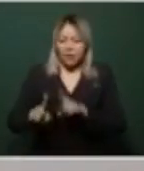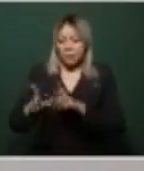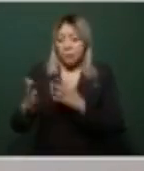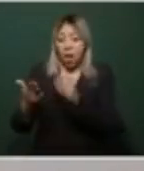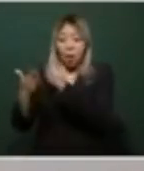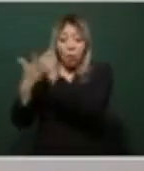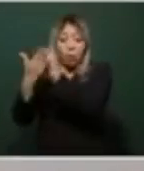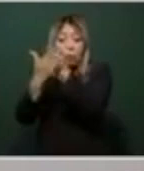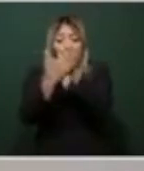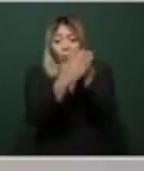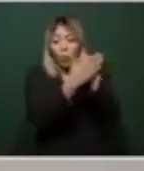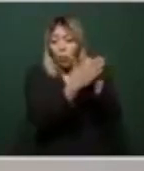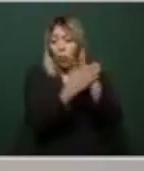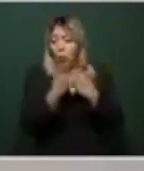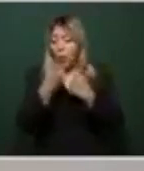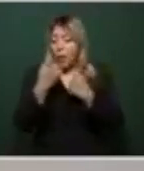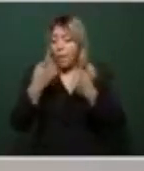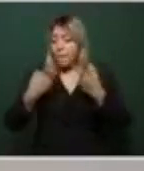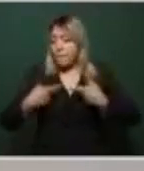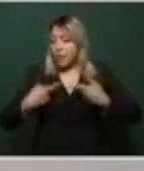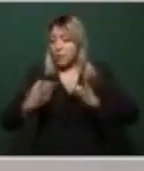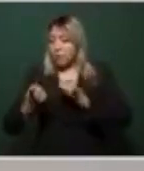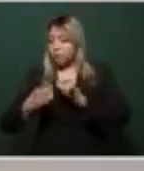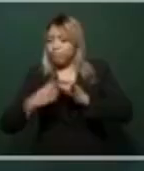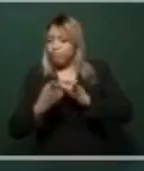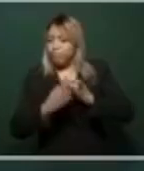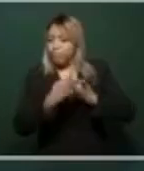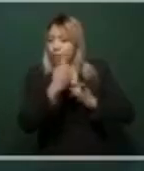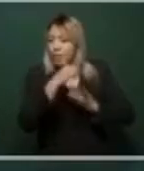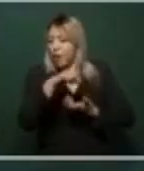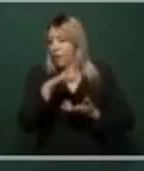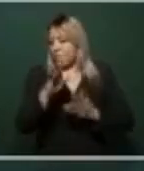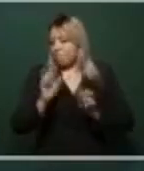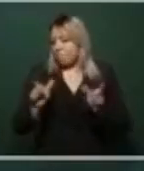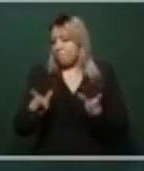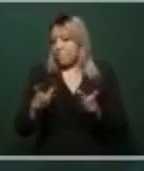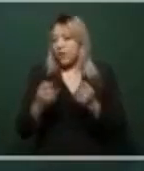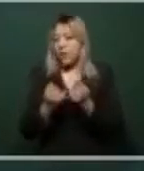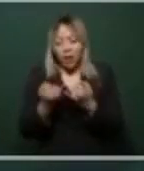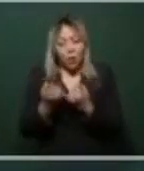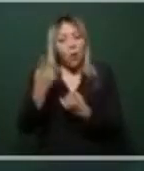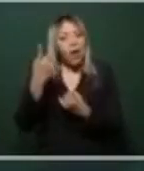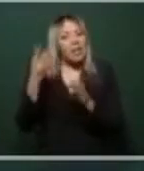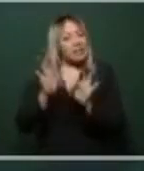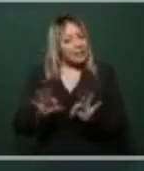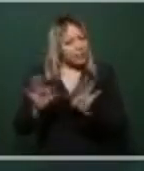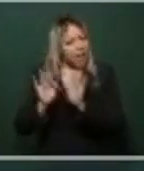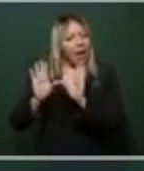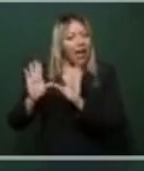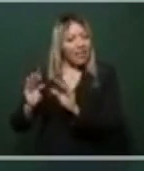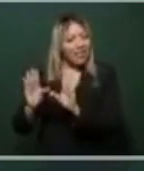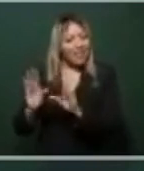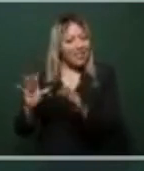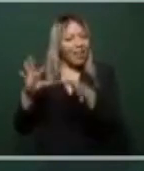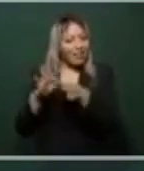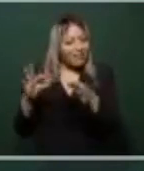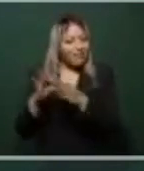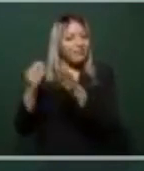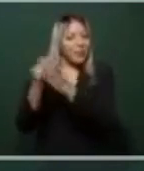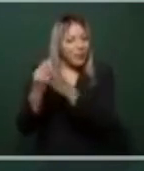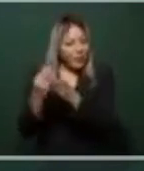convocatoria, de reclutamiento y además de formación, porque es dar un